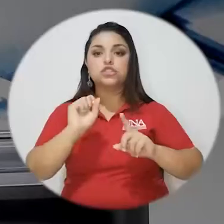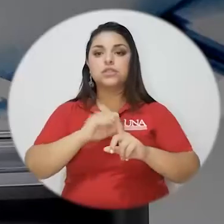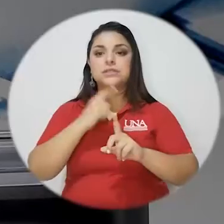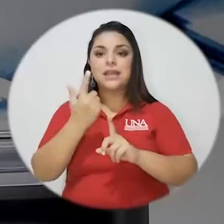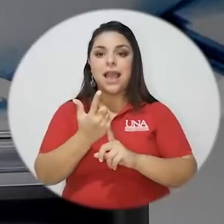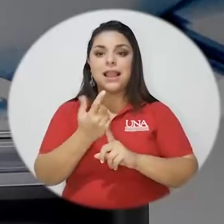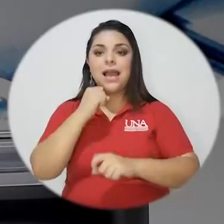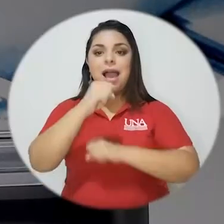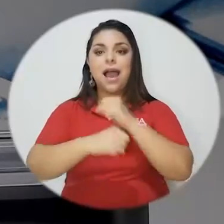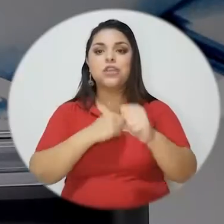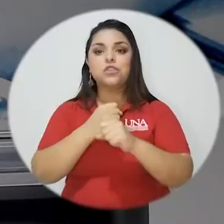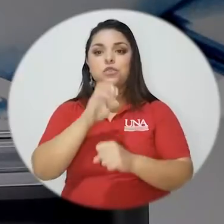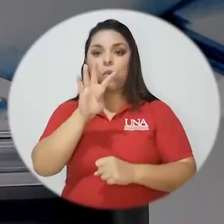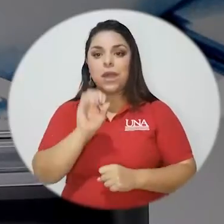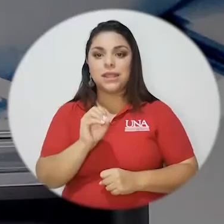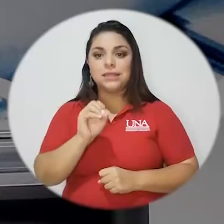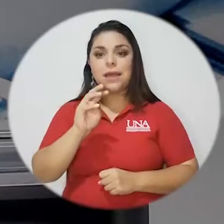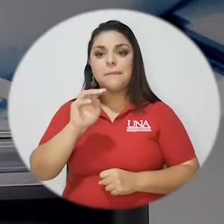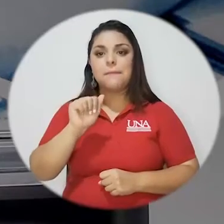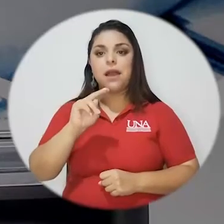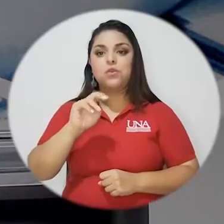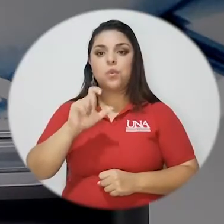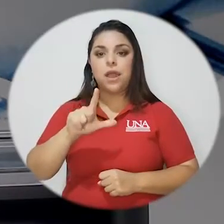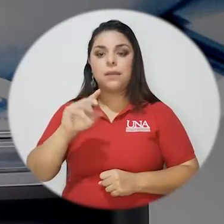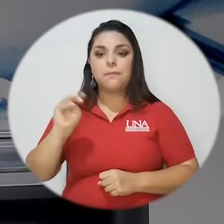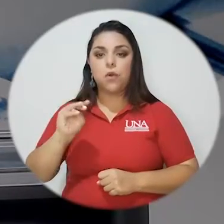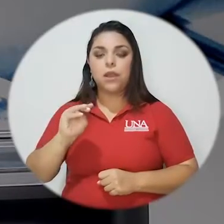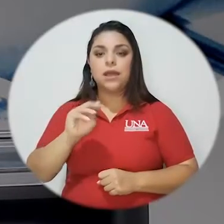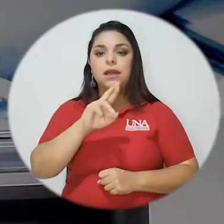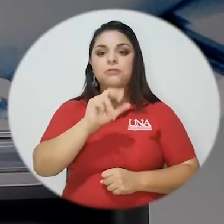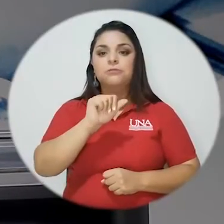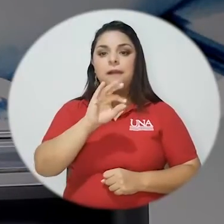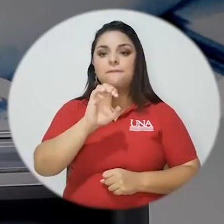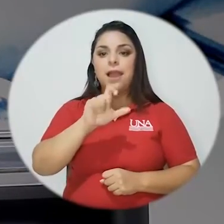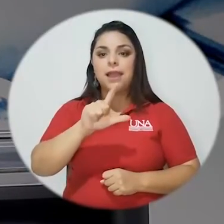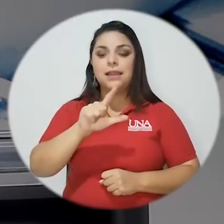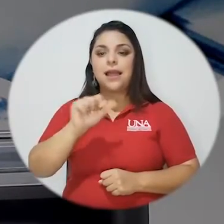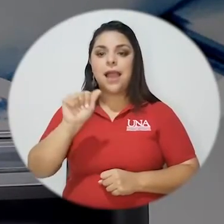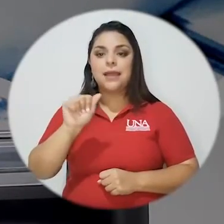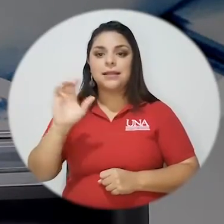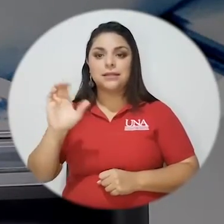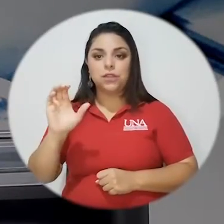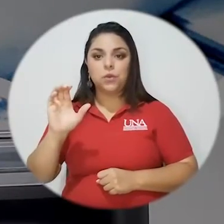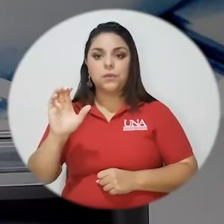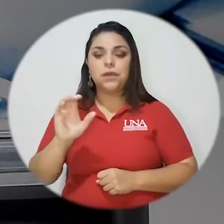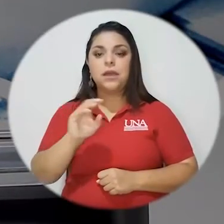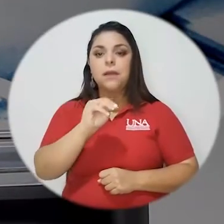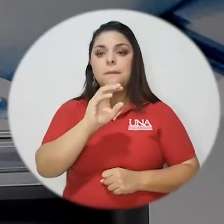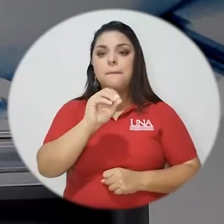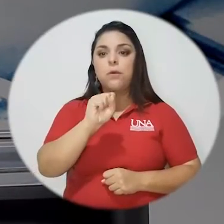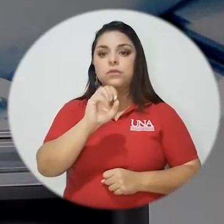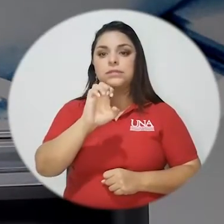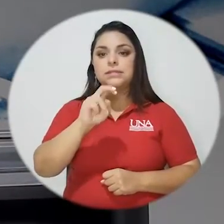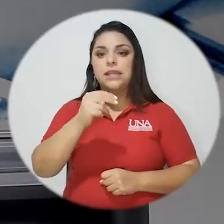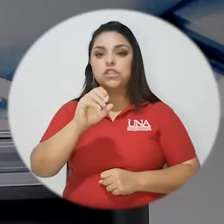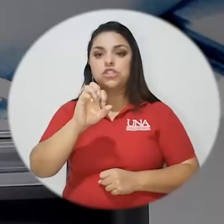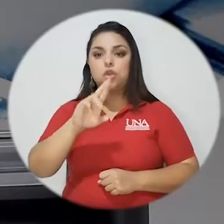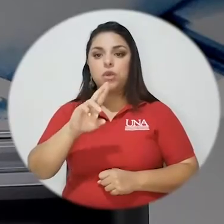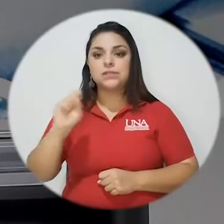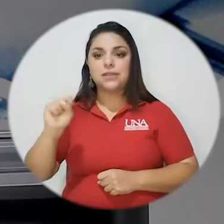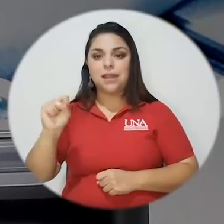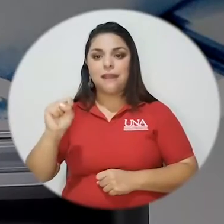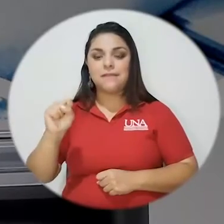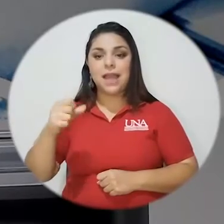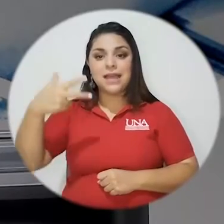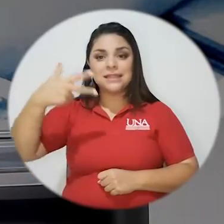reforma, digamos, social de los años 40, Manuel Mora, Rafael Ángel Calderón y el Monseñor